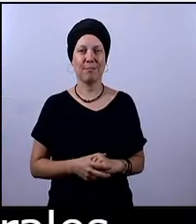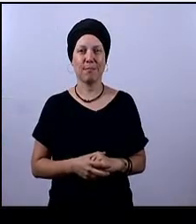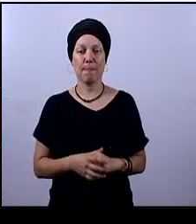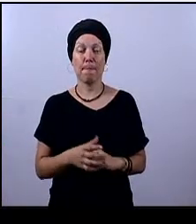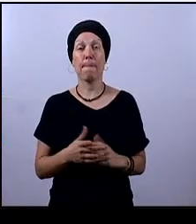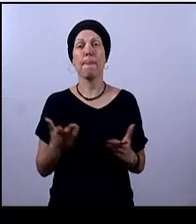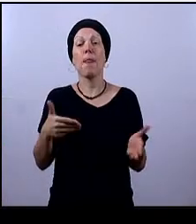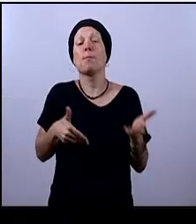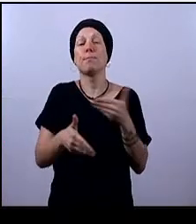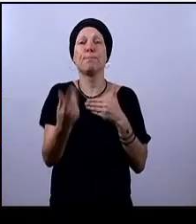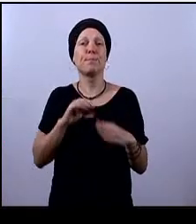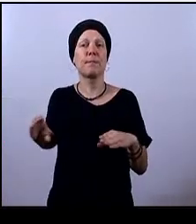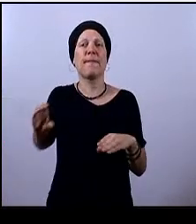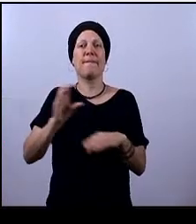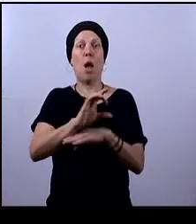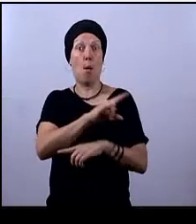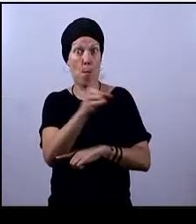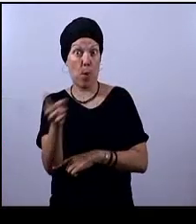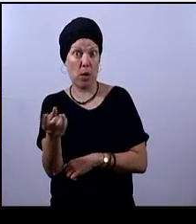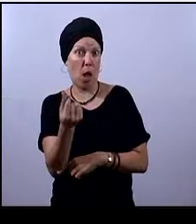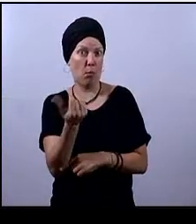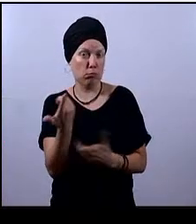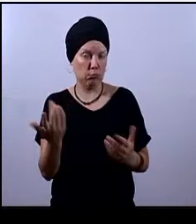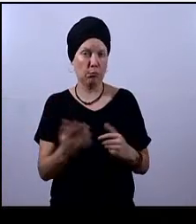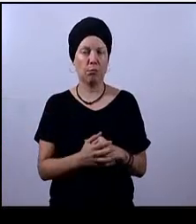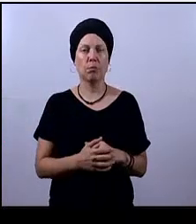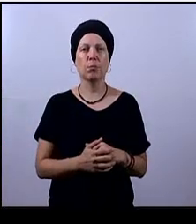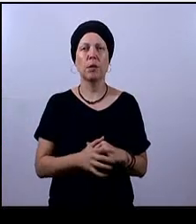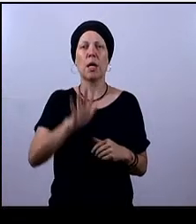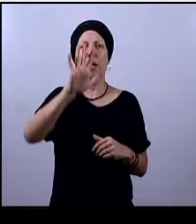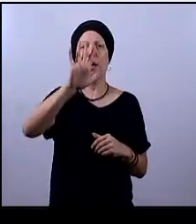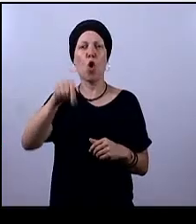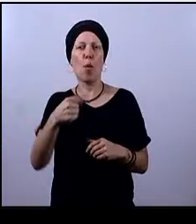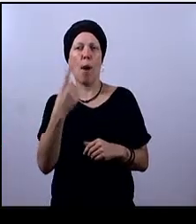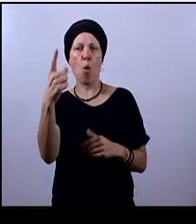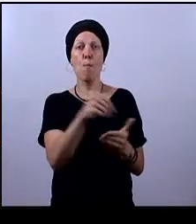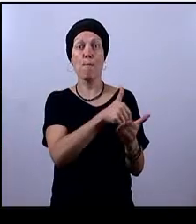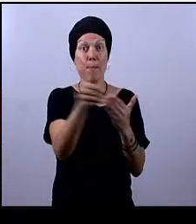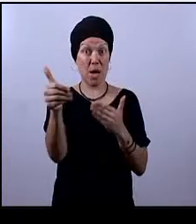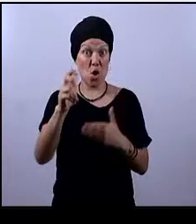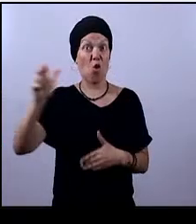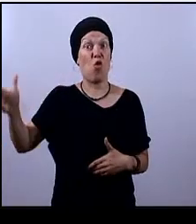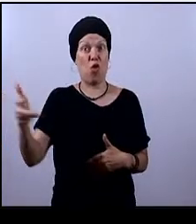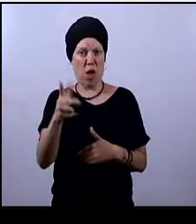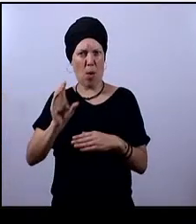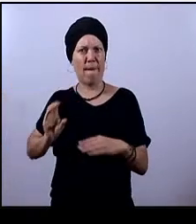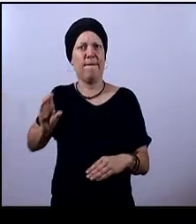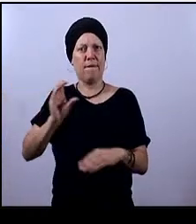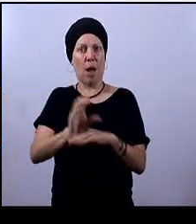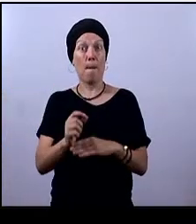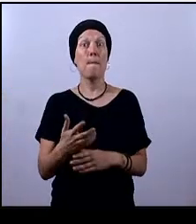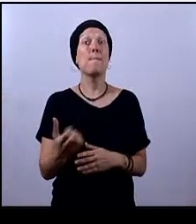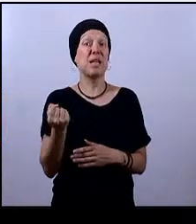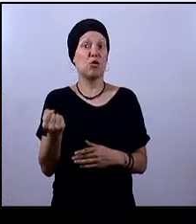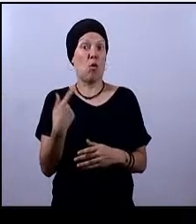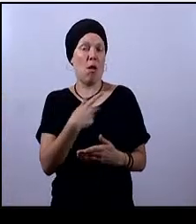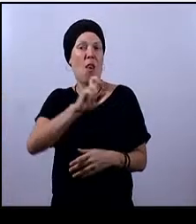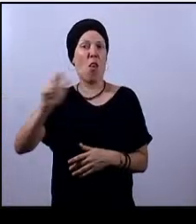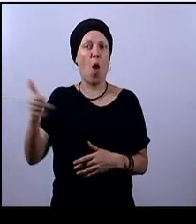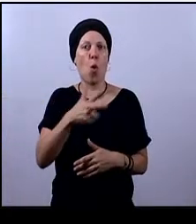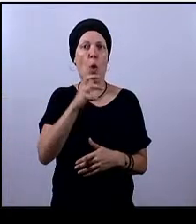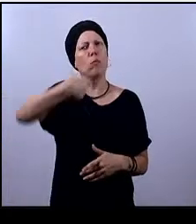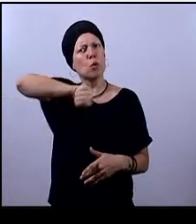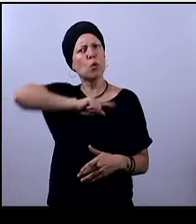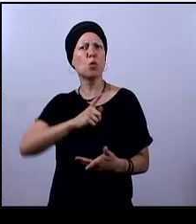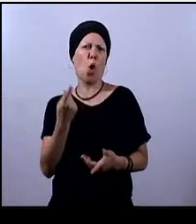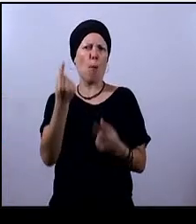de la futura inversión del puente asciende a 5,1 millones de euros que salen de